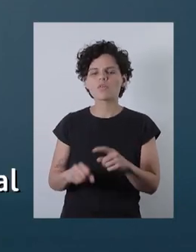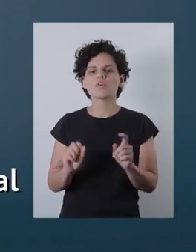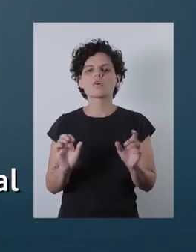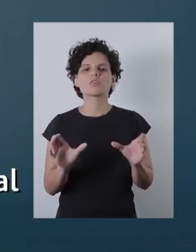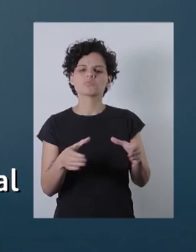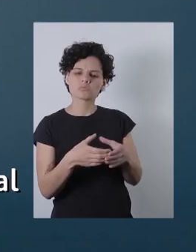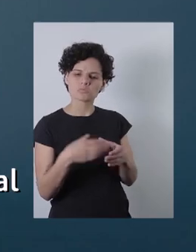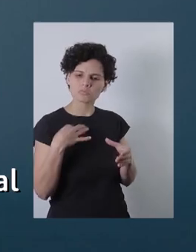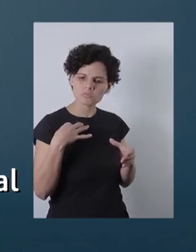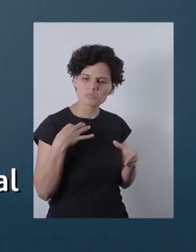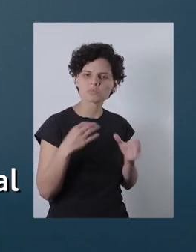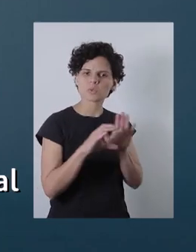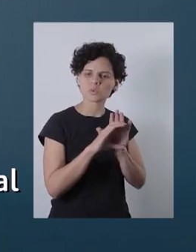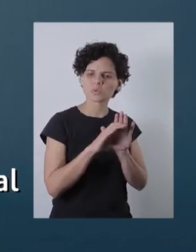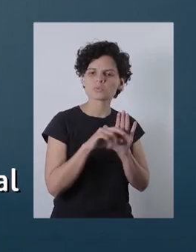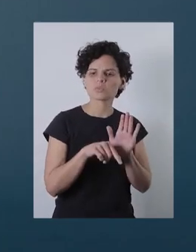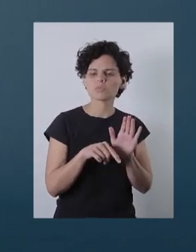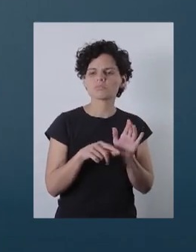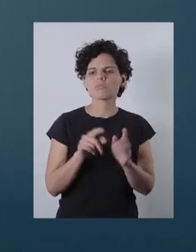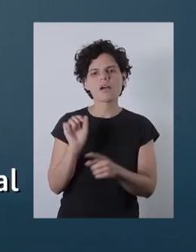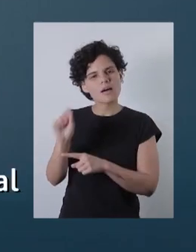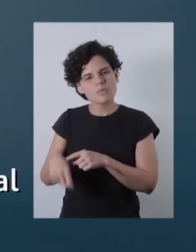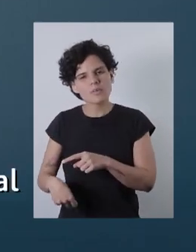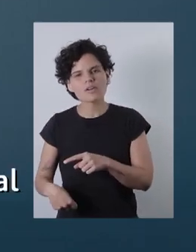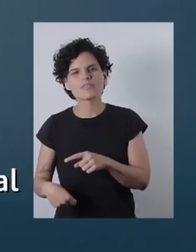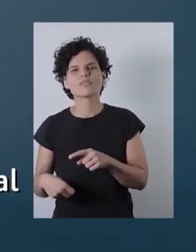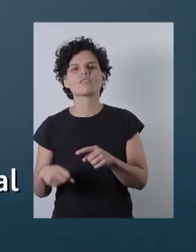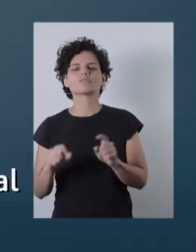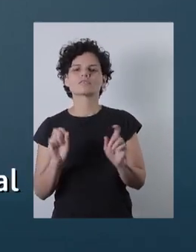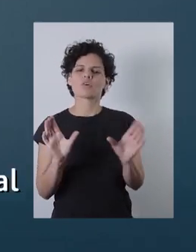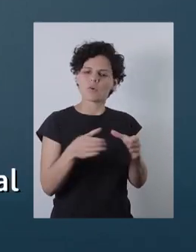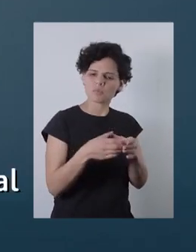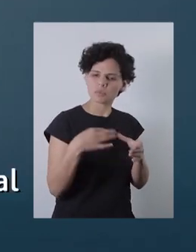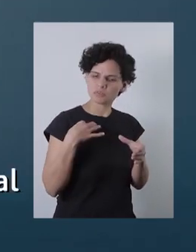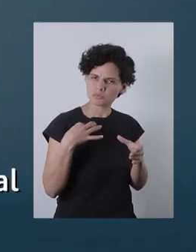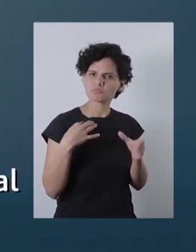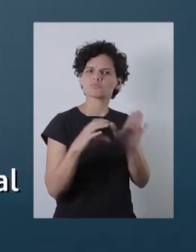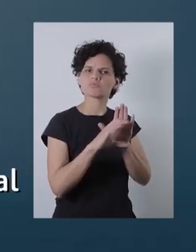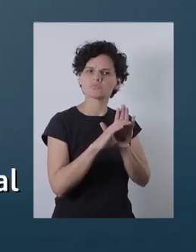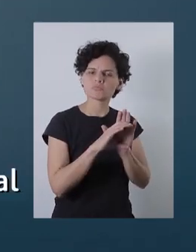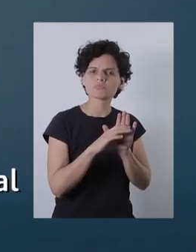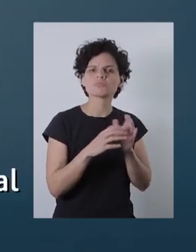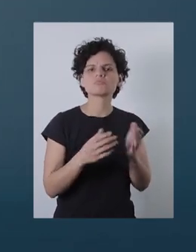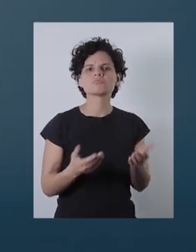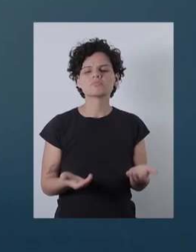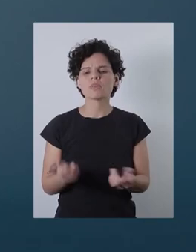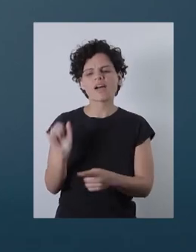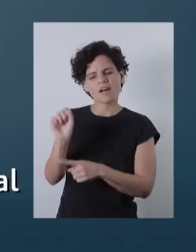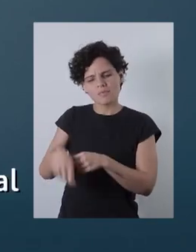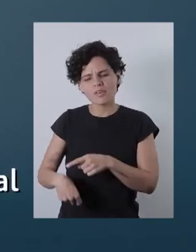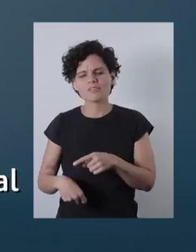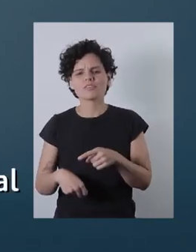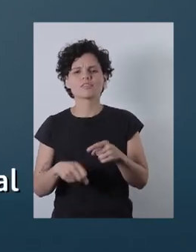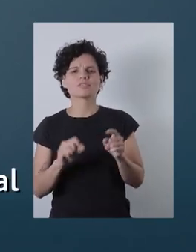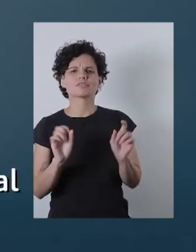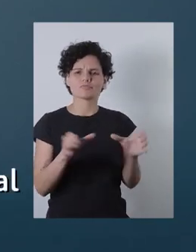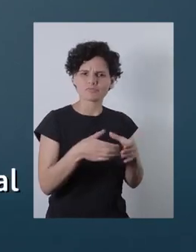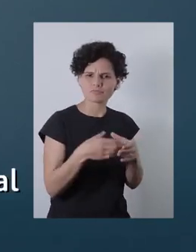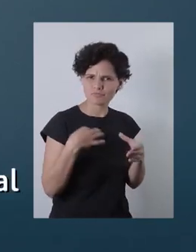Apruebo convención constitucional. Apruebo convención constitucional.